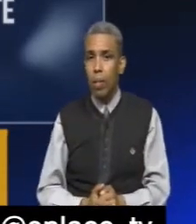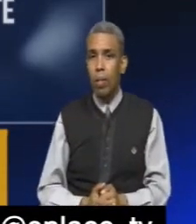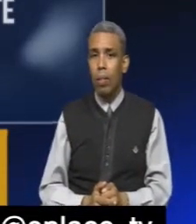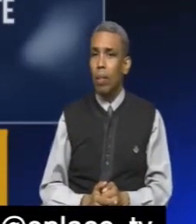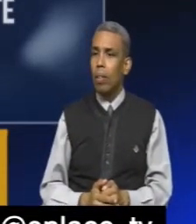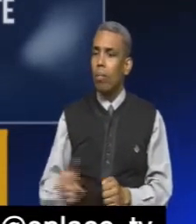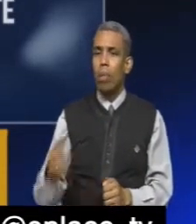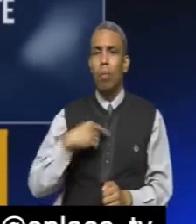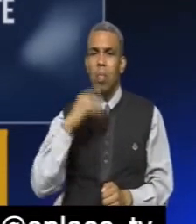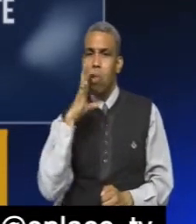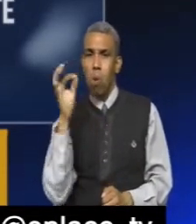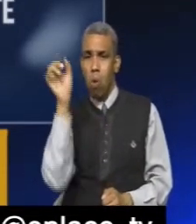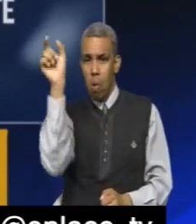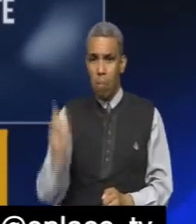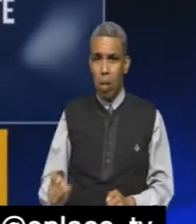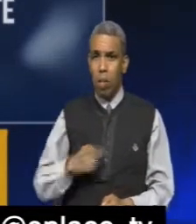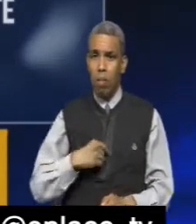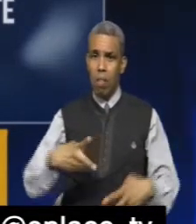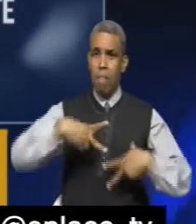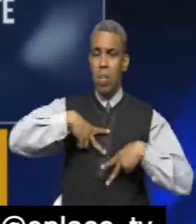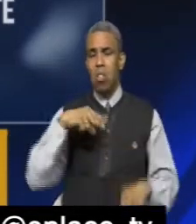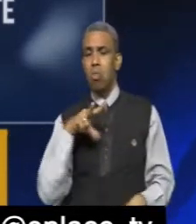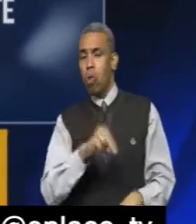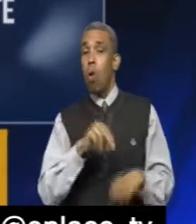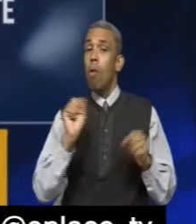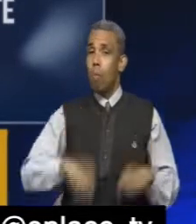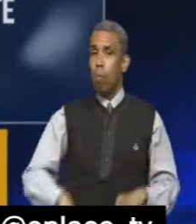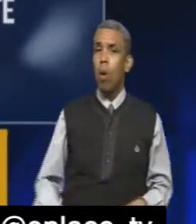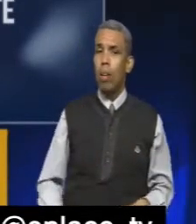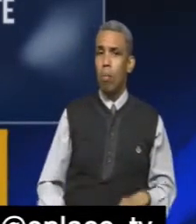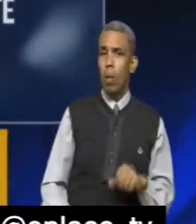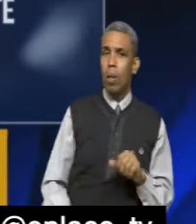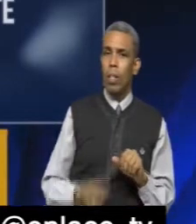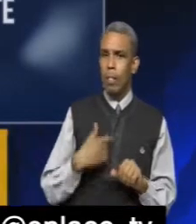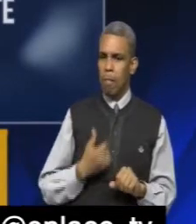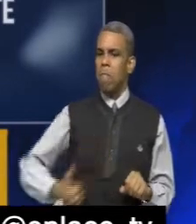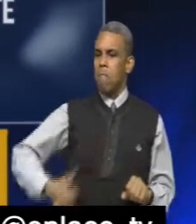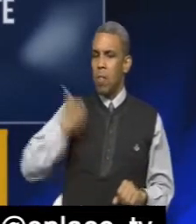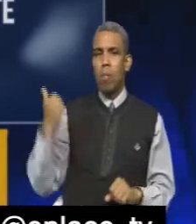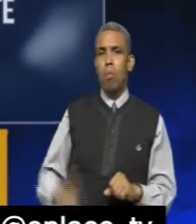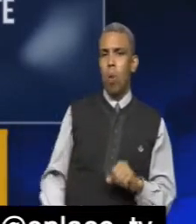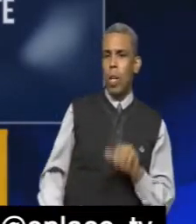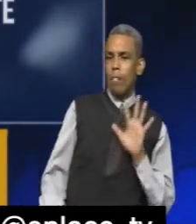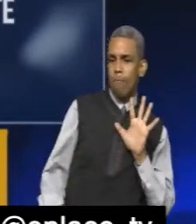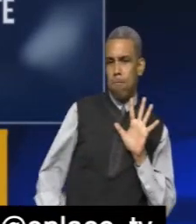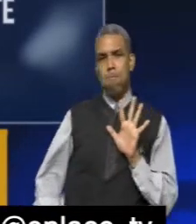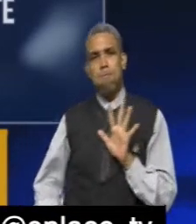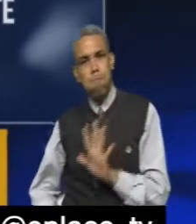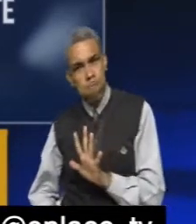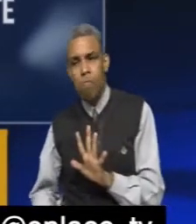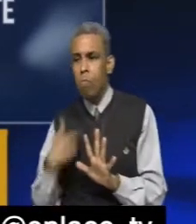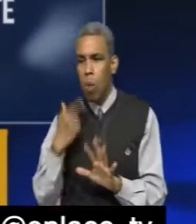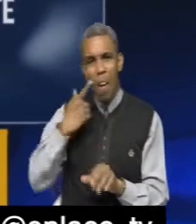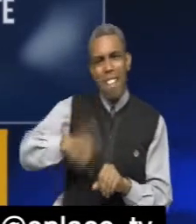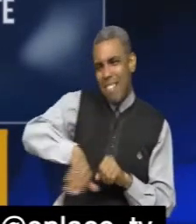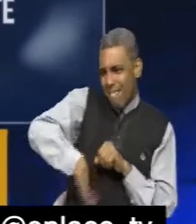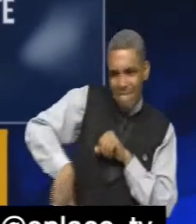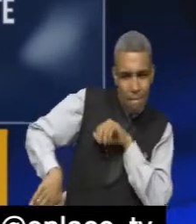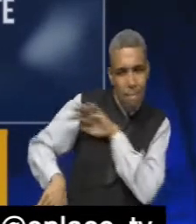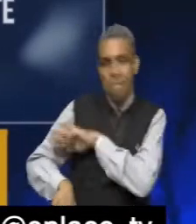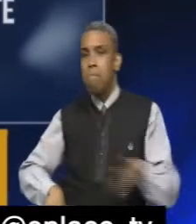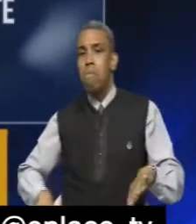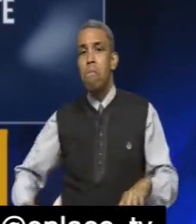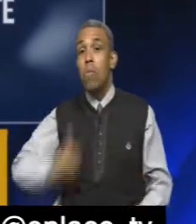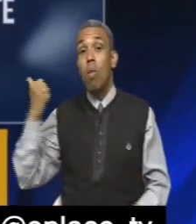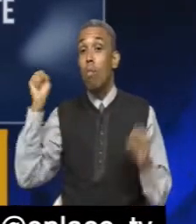a la Policía Nacional de prestar toda la seguridad para que se permita el acceso al lugar y Ecopetrol pueda realizar todos los procedimientos de